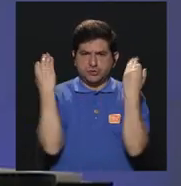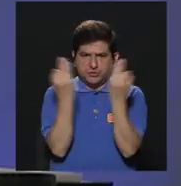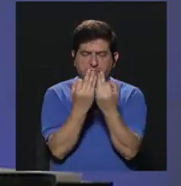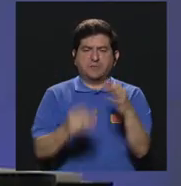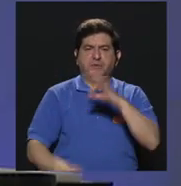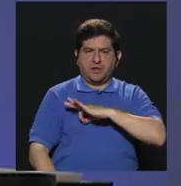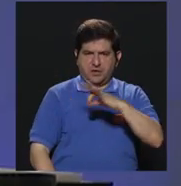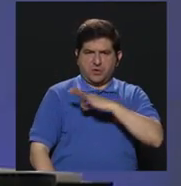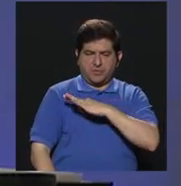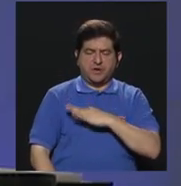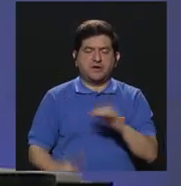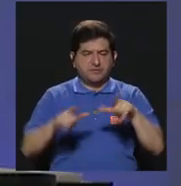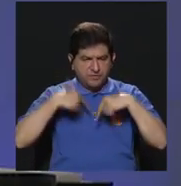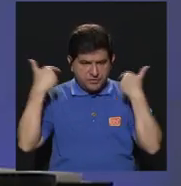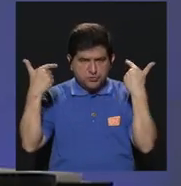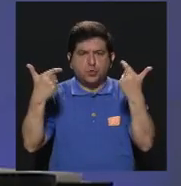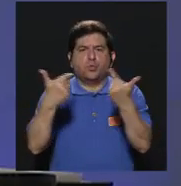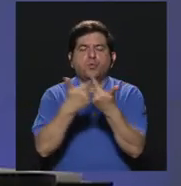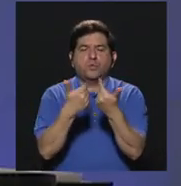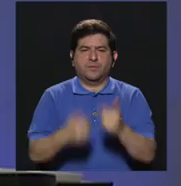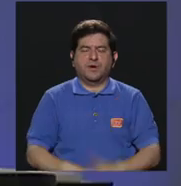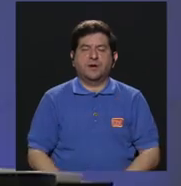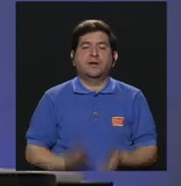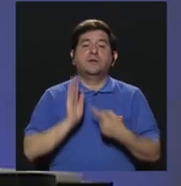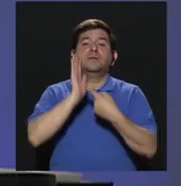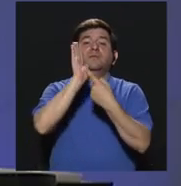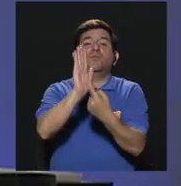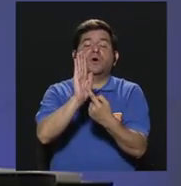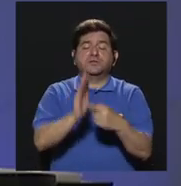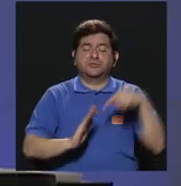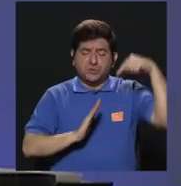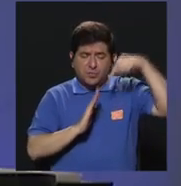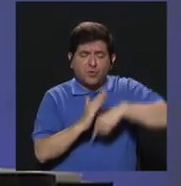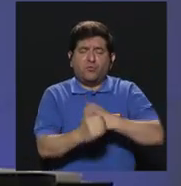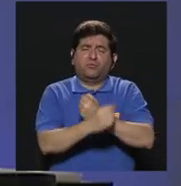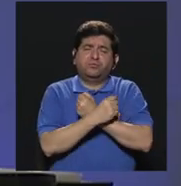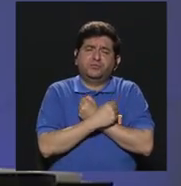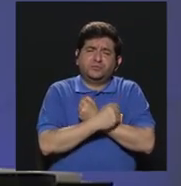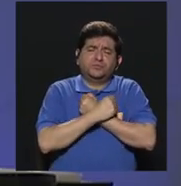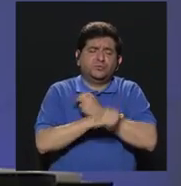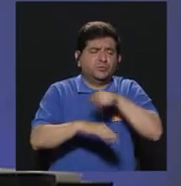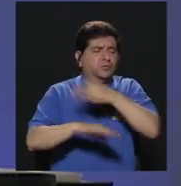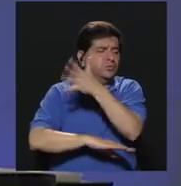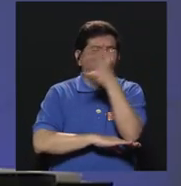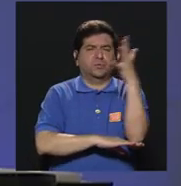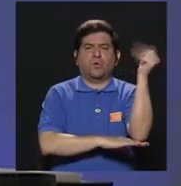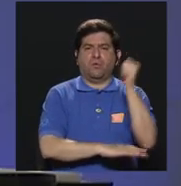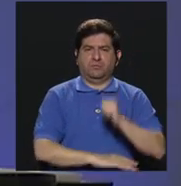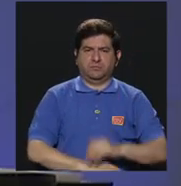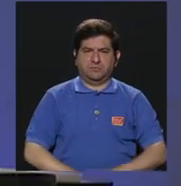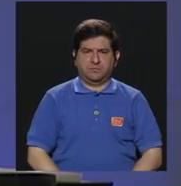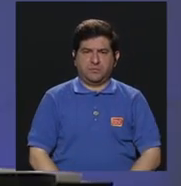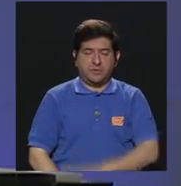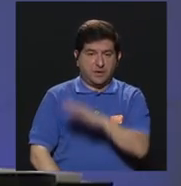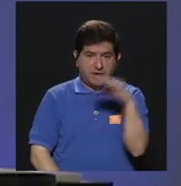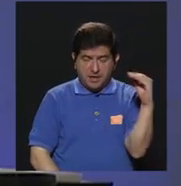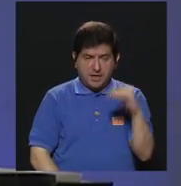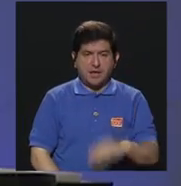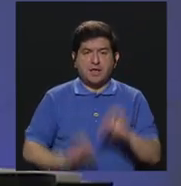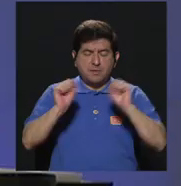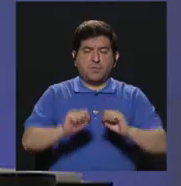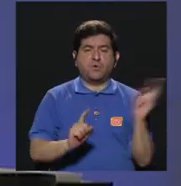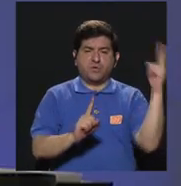el beneficio de una colectividad, como una muestra de un profundo amor hacia la naturaleza y de cómo llevar